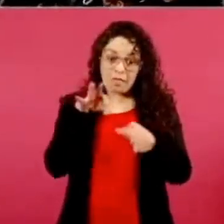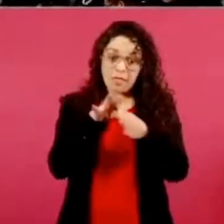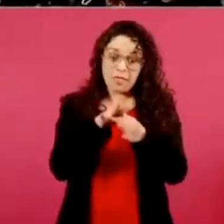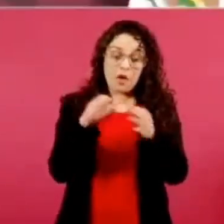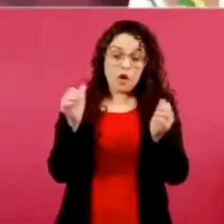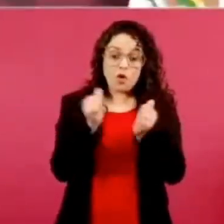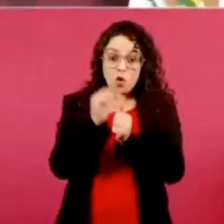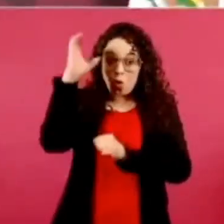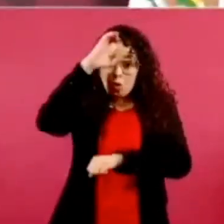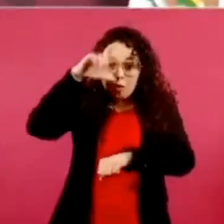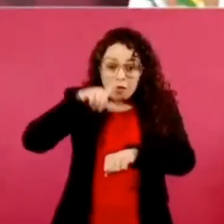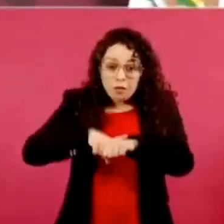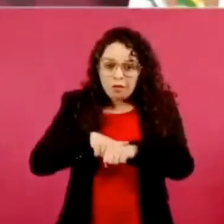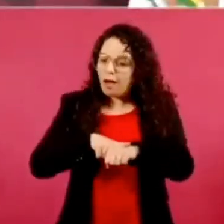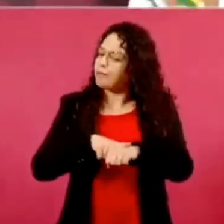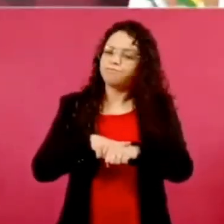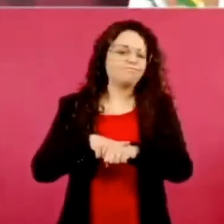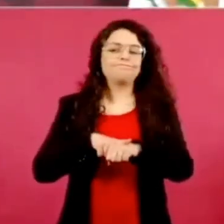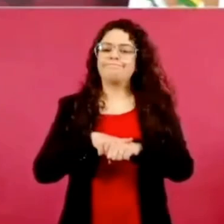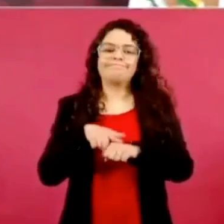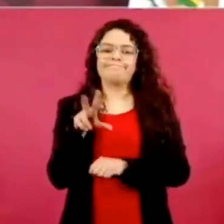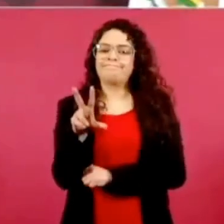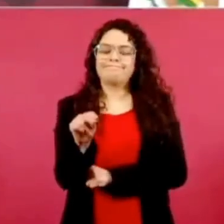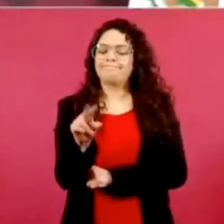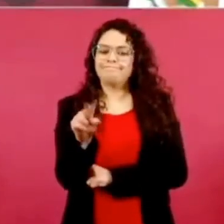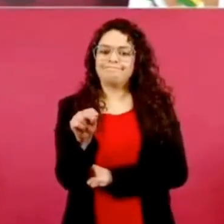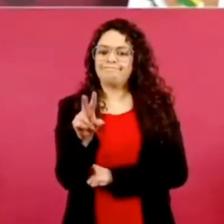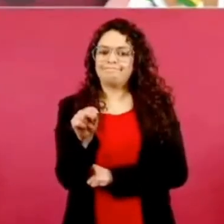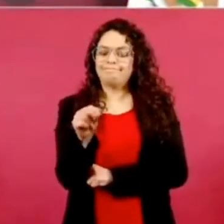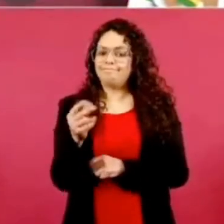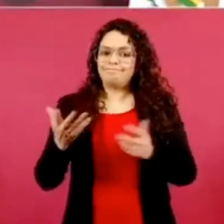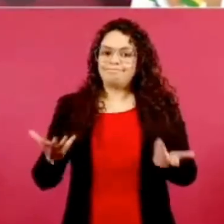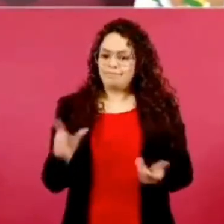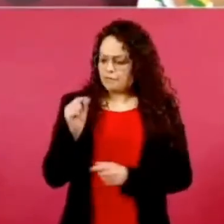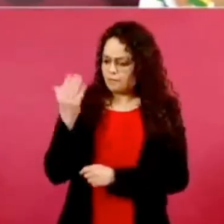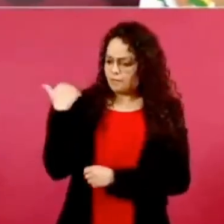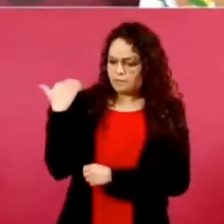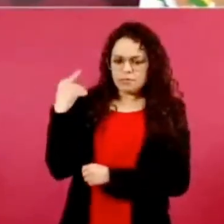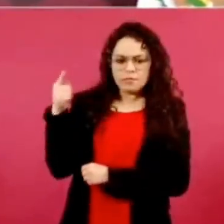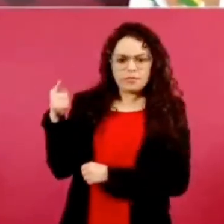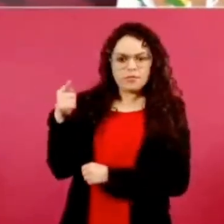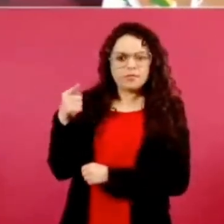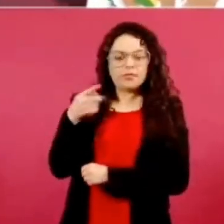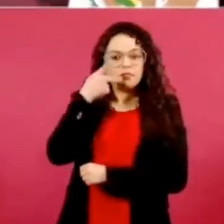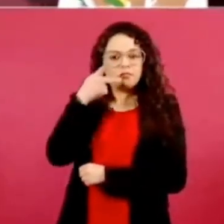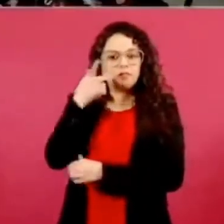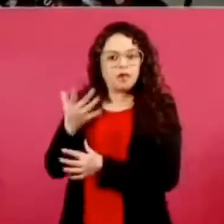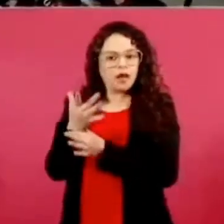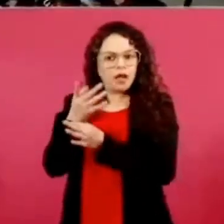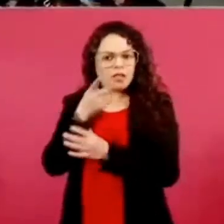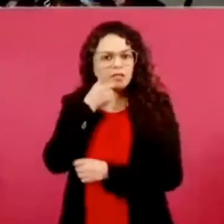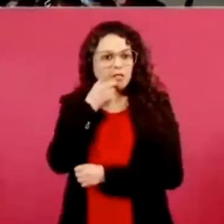nuestras culturas. Bueno, se llegó a decir hace poco,